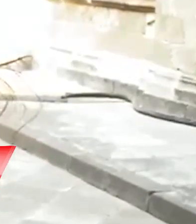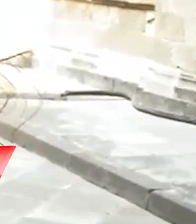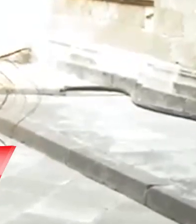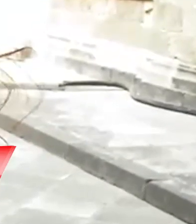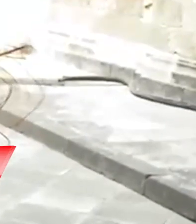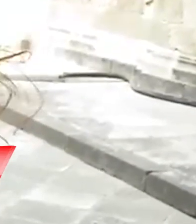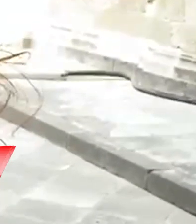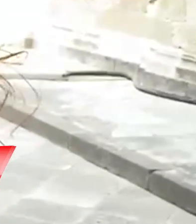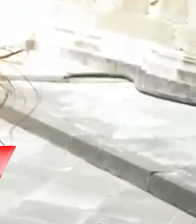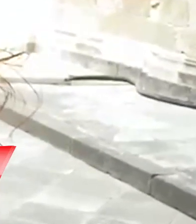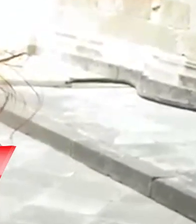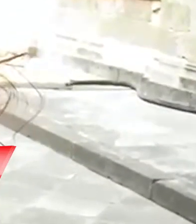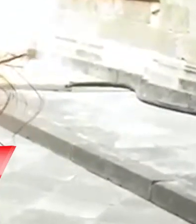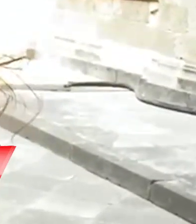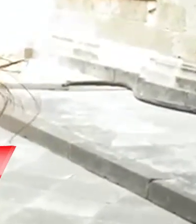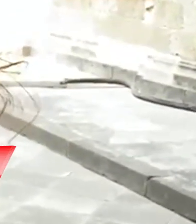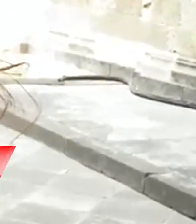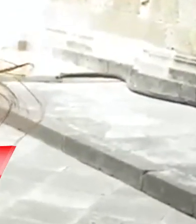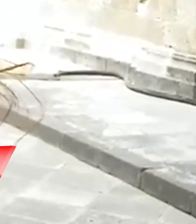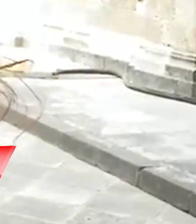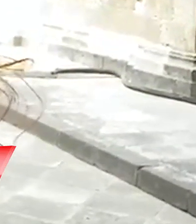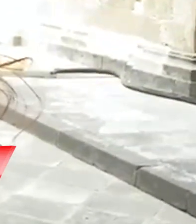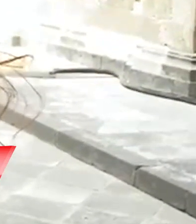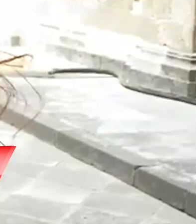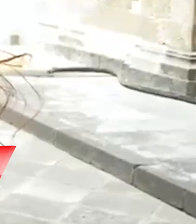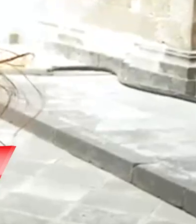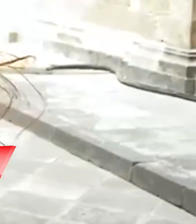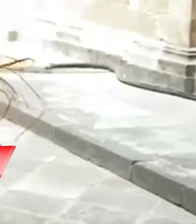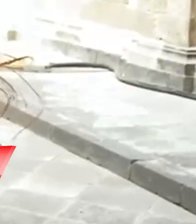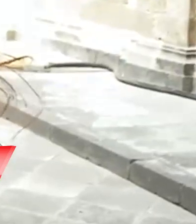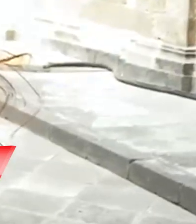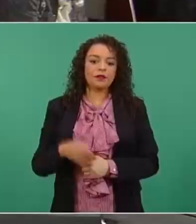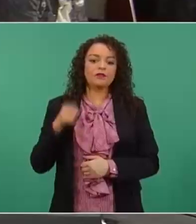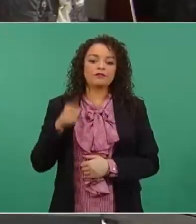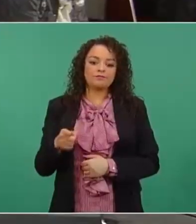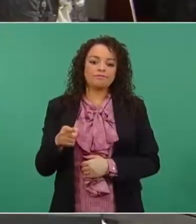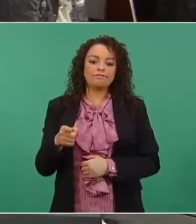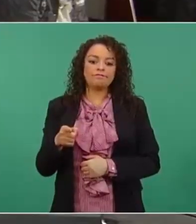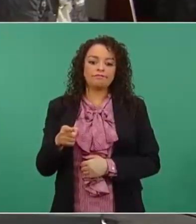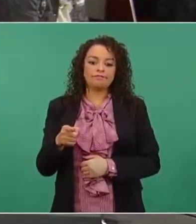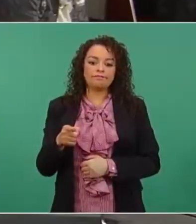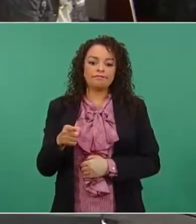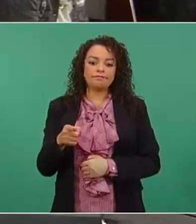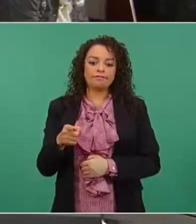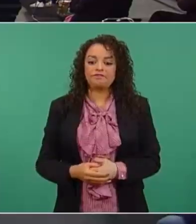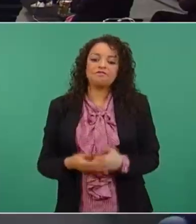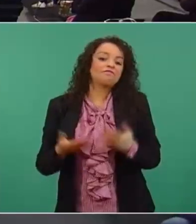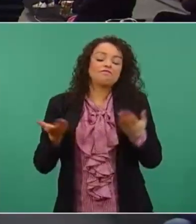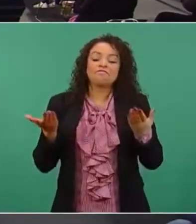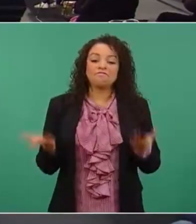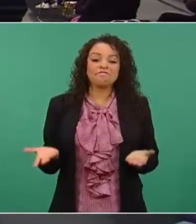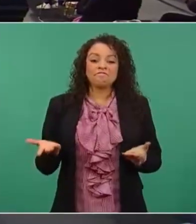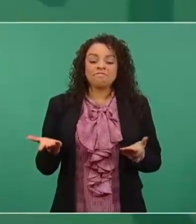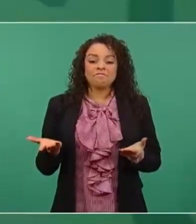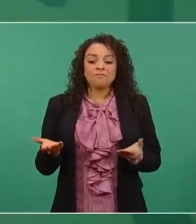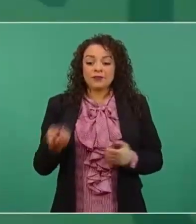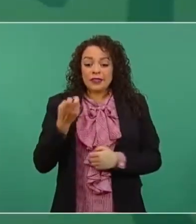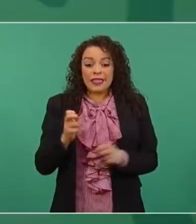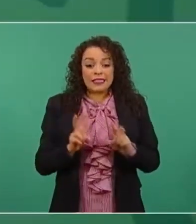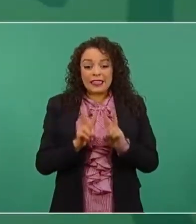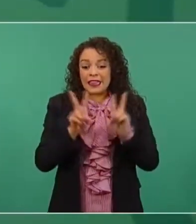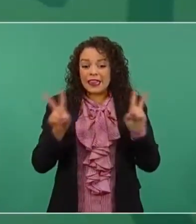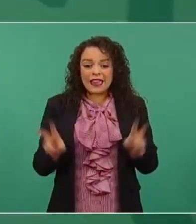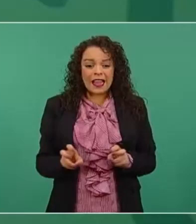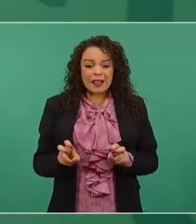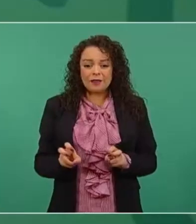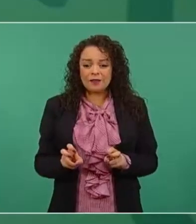Hola, ¿qué tal? Los saludo con lo más importante de lo que sucedió en la conferencia del presidente Andrés Manuel López Obrador, quien reconoció que la ostentosa boda de Santiago